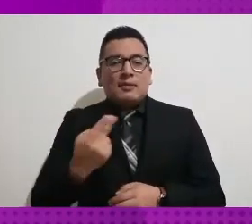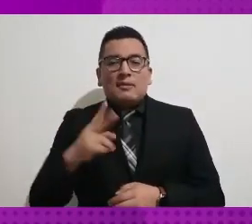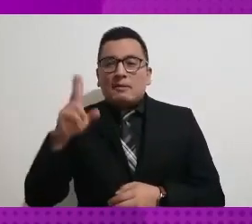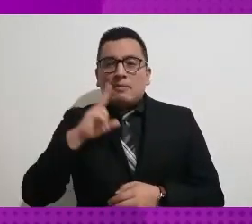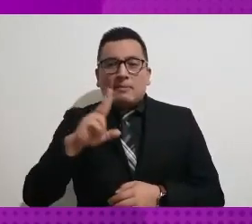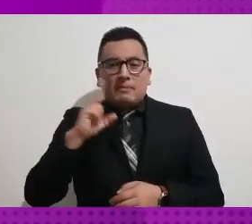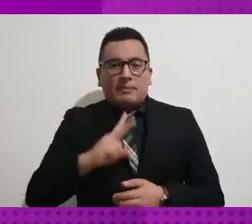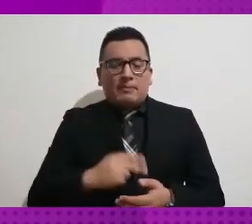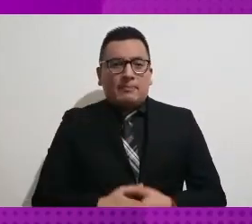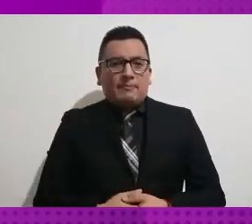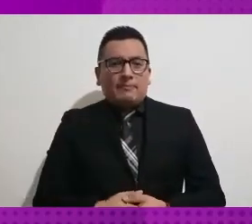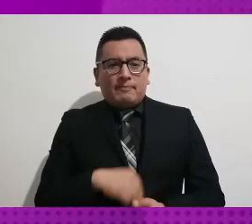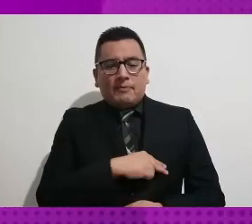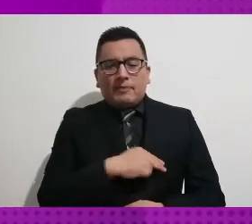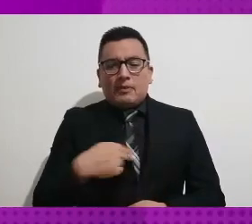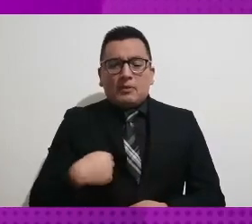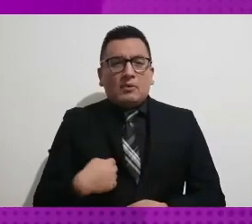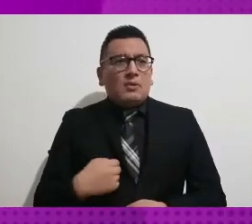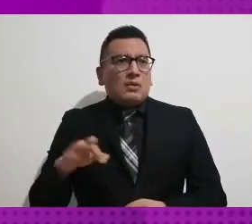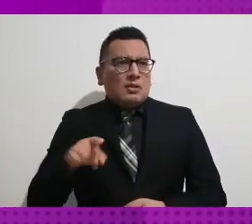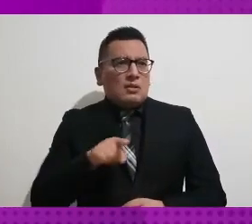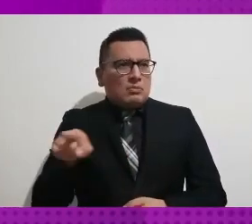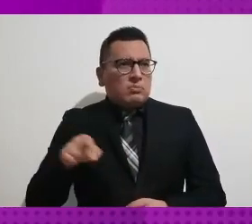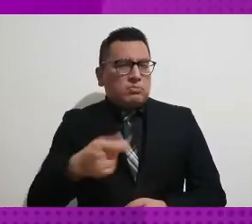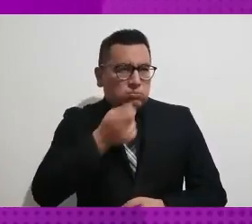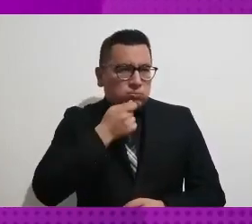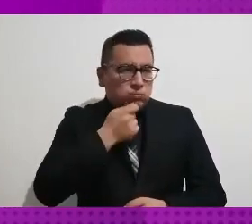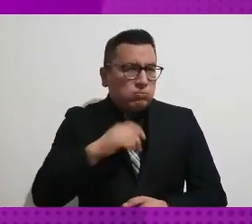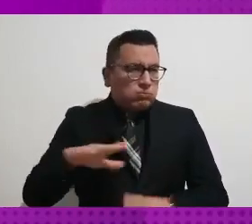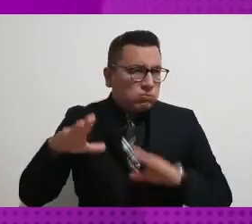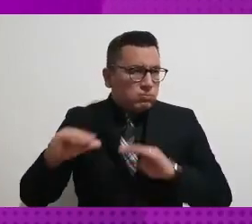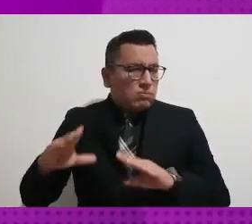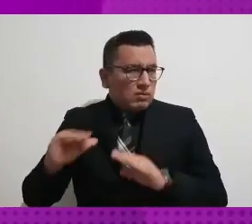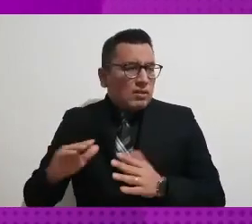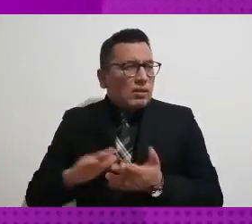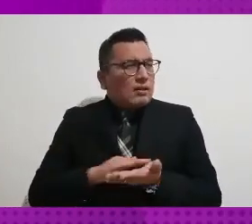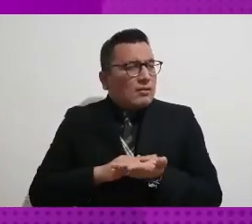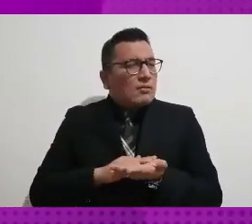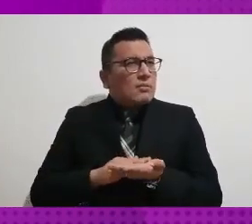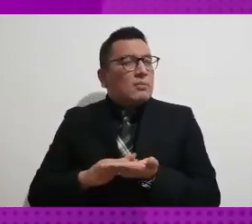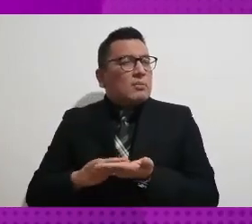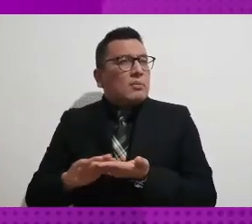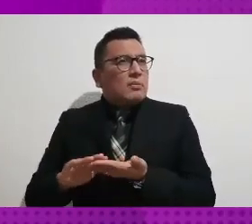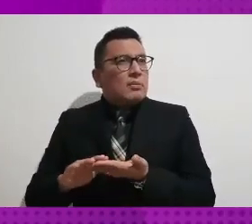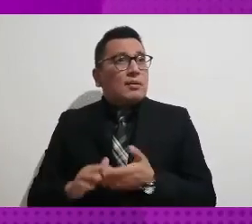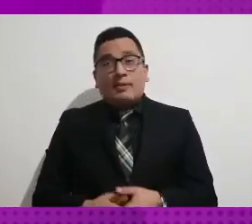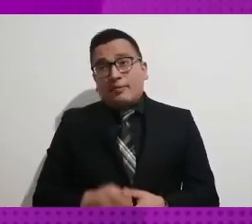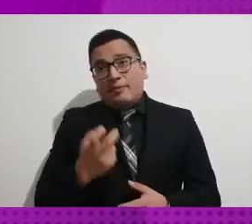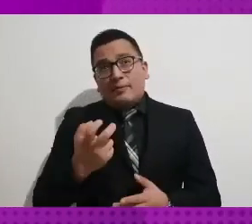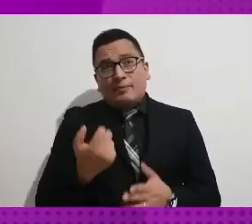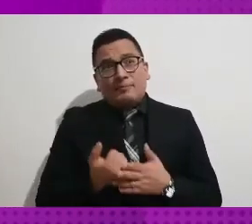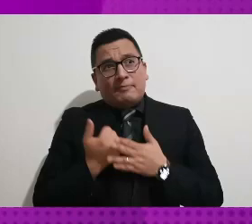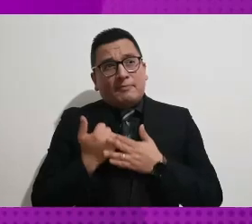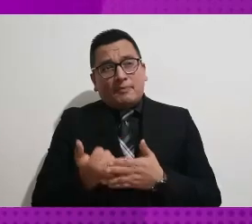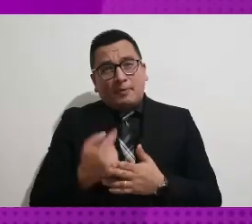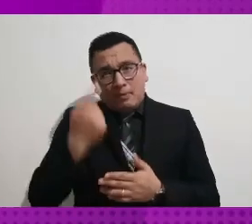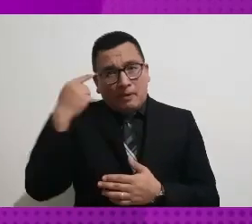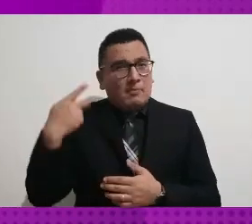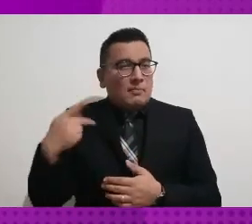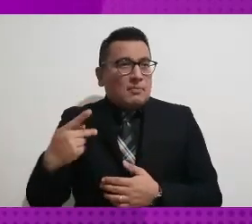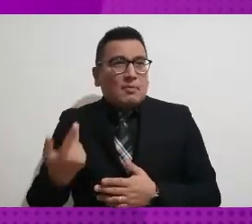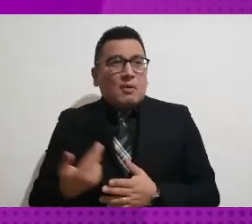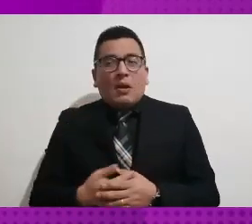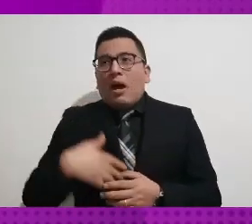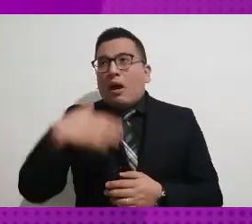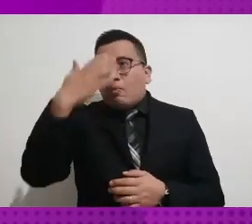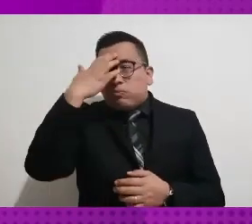chequen, al enseñarles nosotros braille a los niños o a los jóvenes, pues es obvio que es su forma de trabajar, de